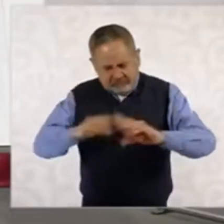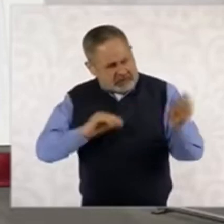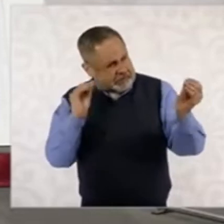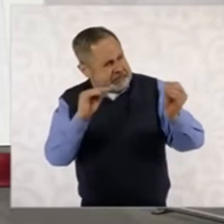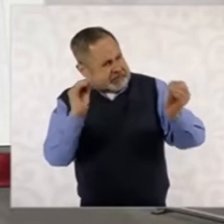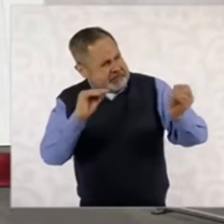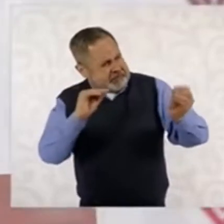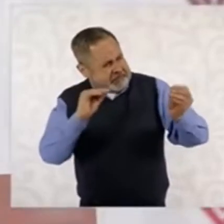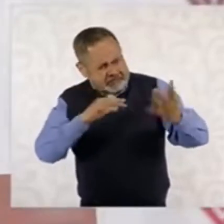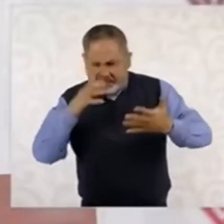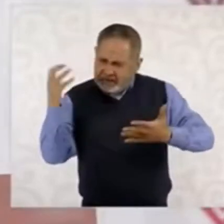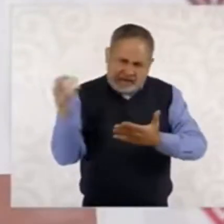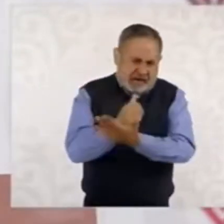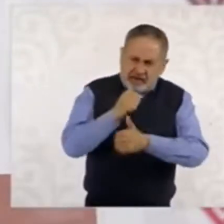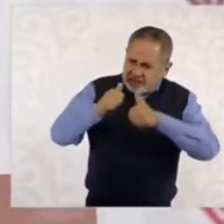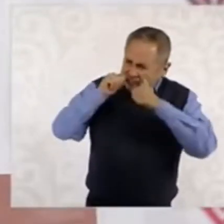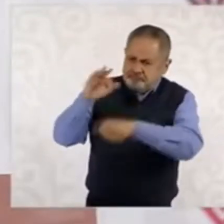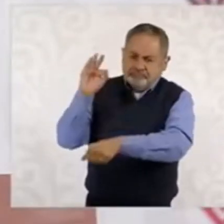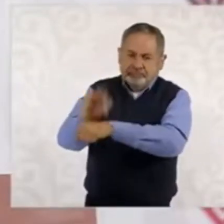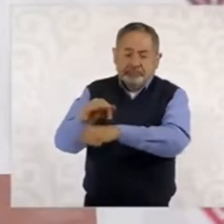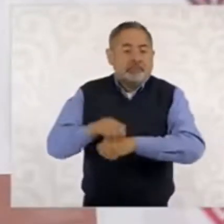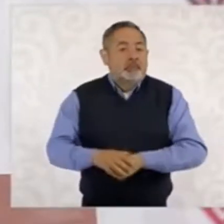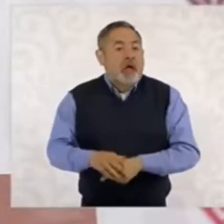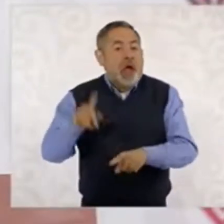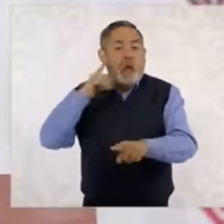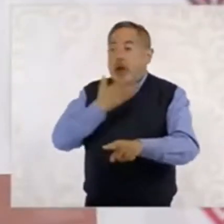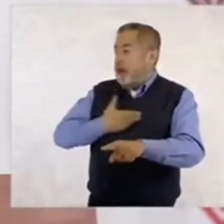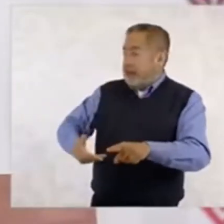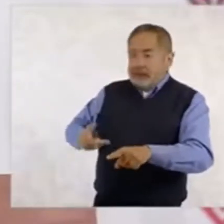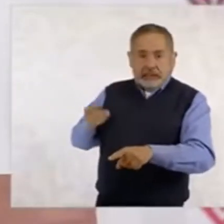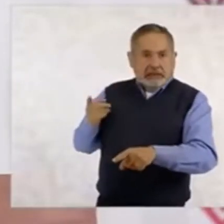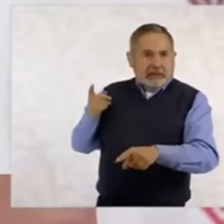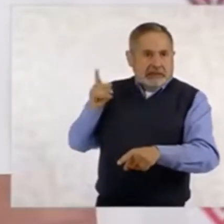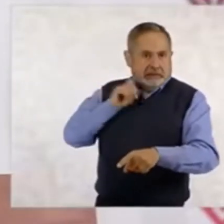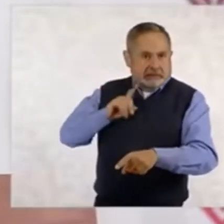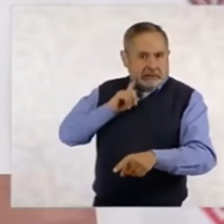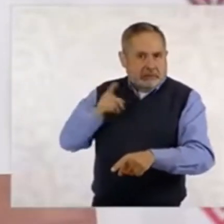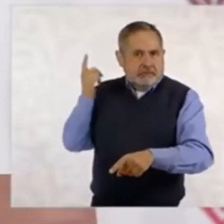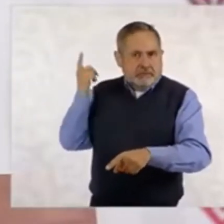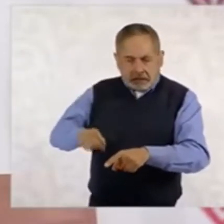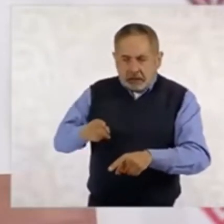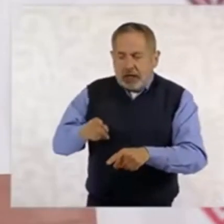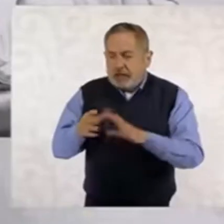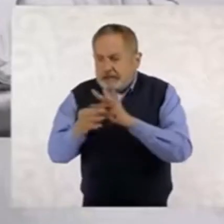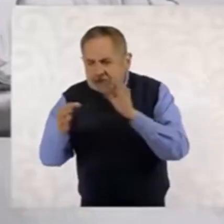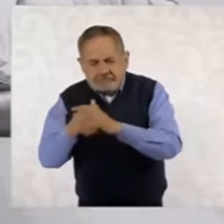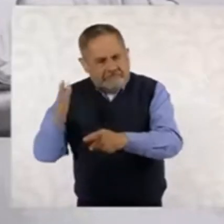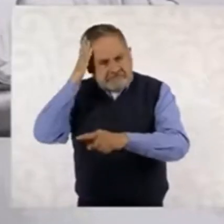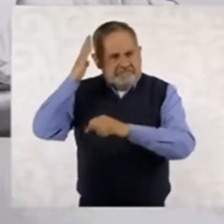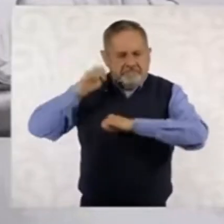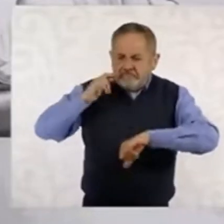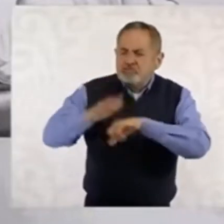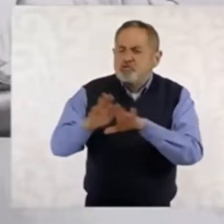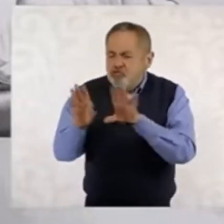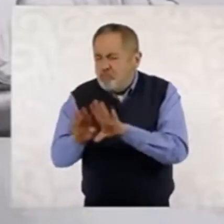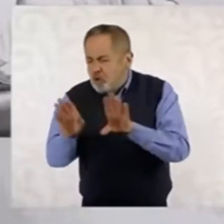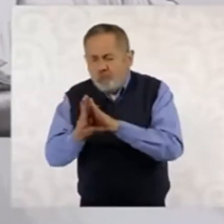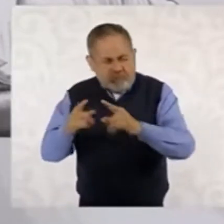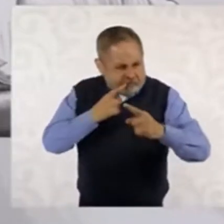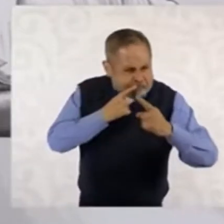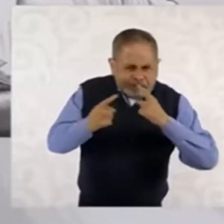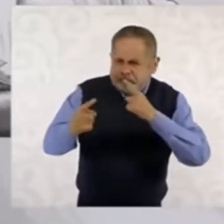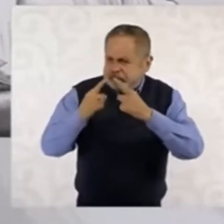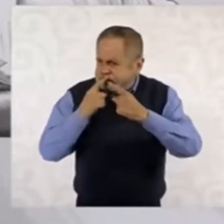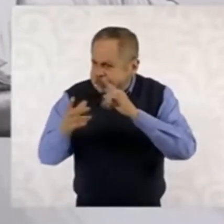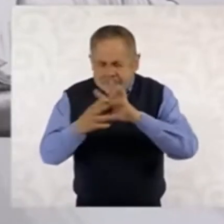hubiera sido posible. La presidenta no solo dio continuidad a este compromiso, sino que imprimió un liderazgo decisivo donde el diálogo se